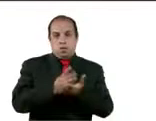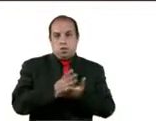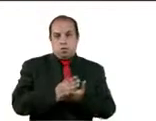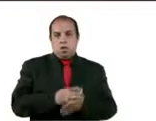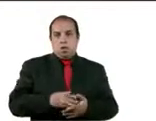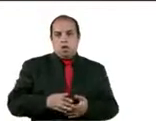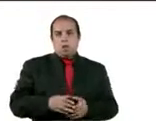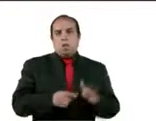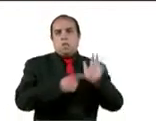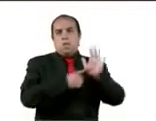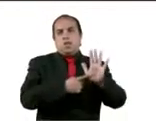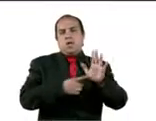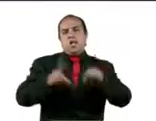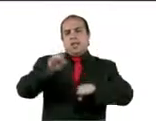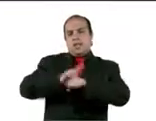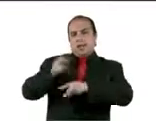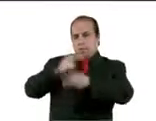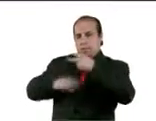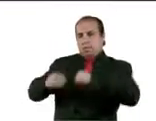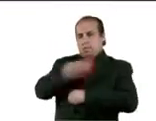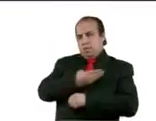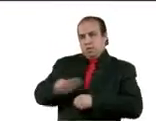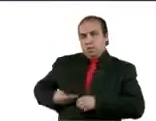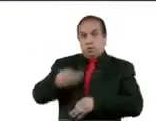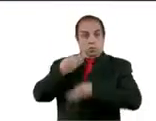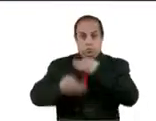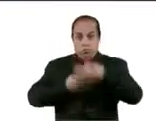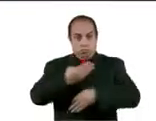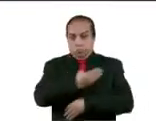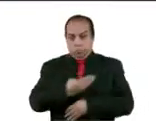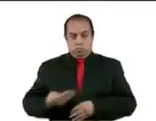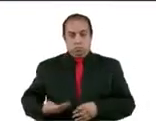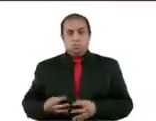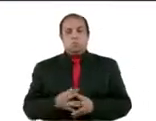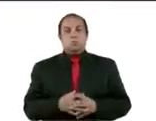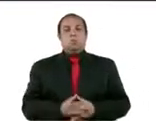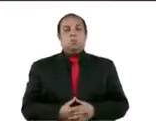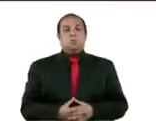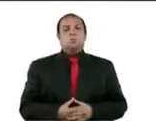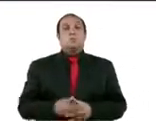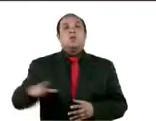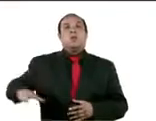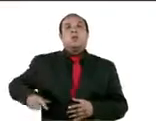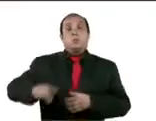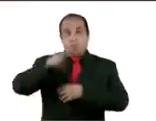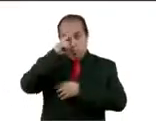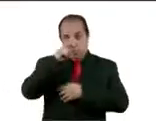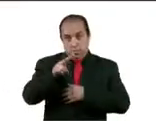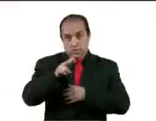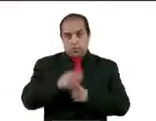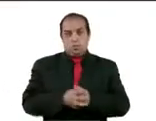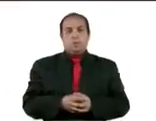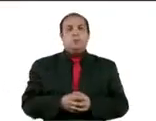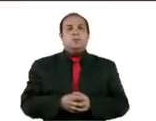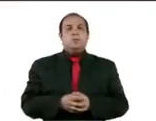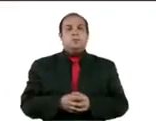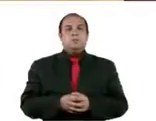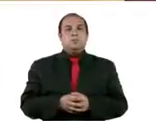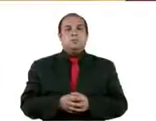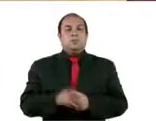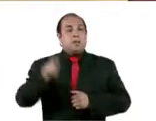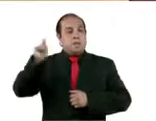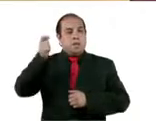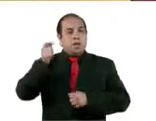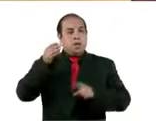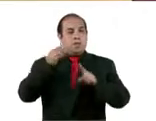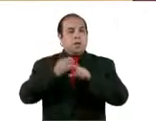lo presentamos el día que vino el presidente y no son todos los programas. O sea, el Gobierno de México, de pensión